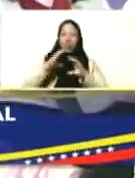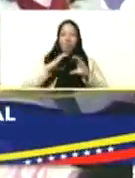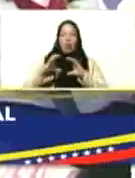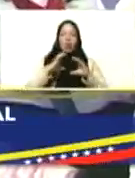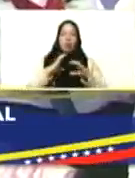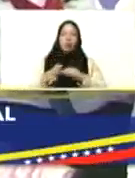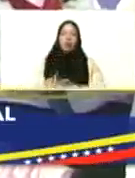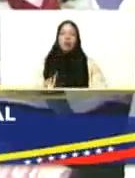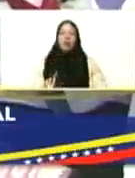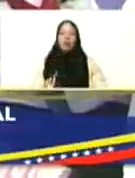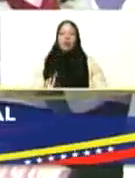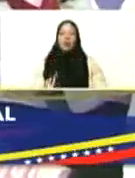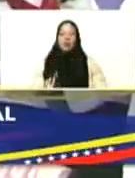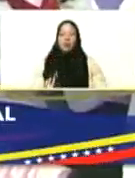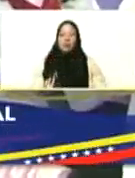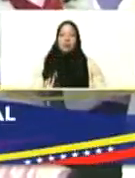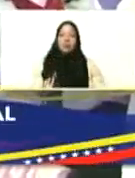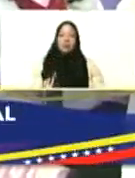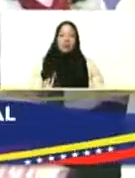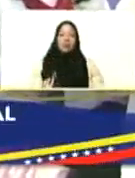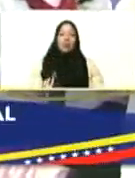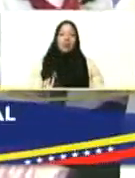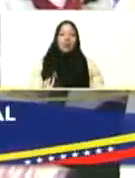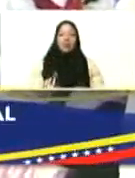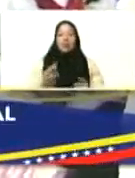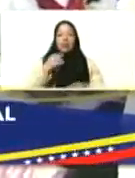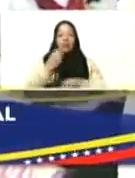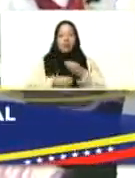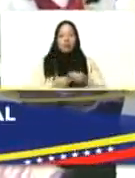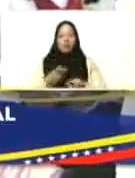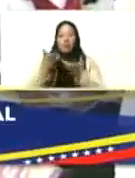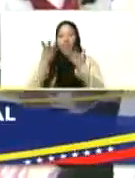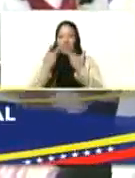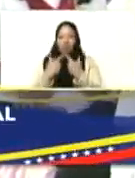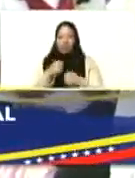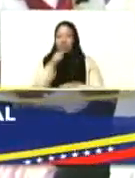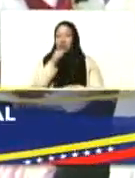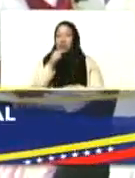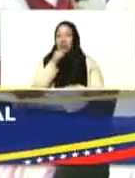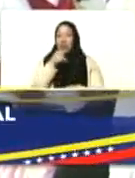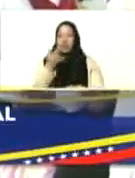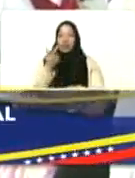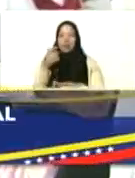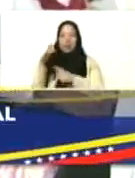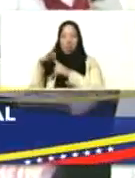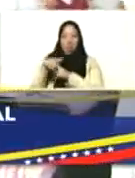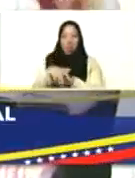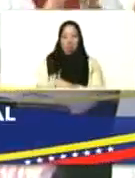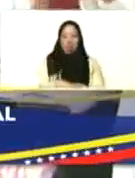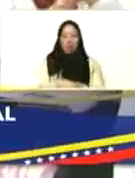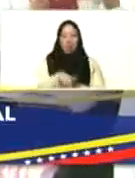comunicación para la erradicación del machismo.